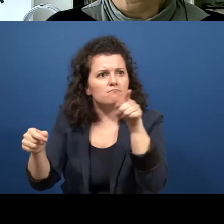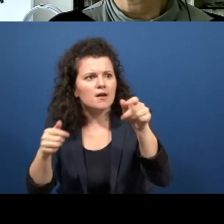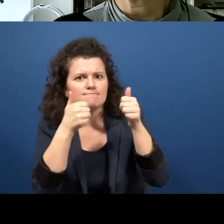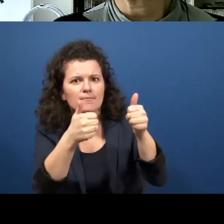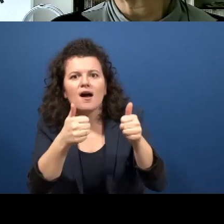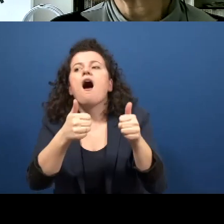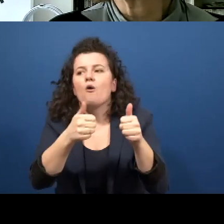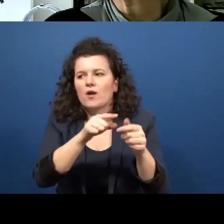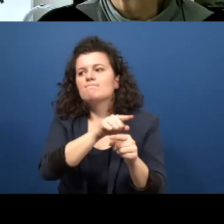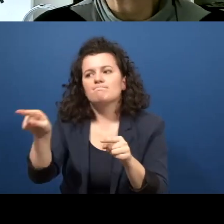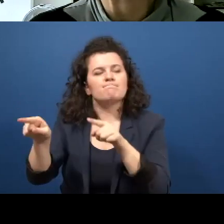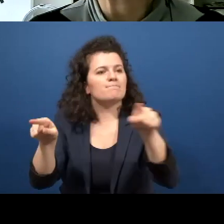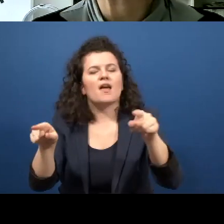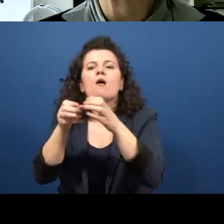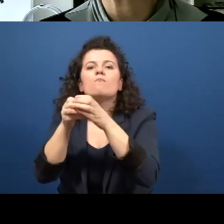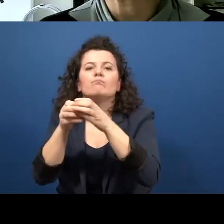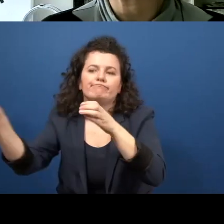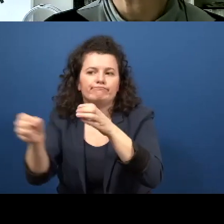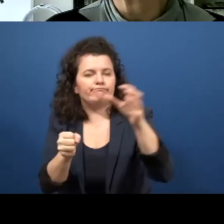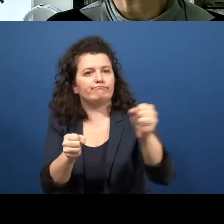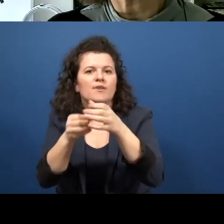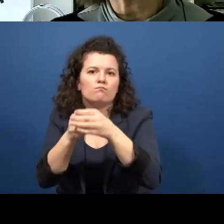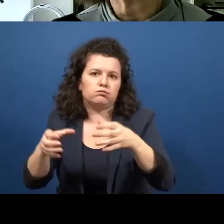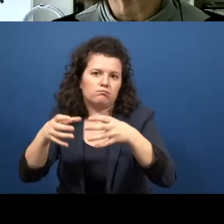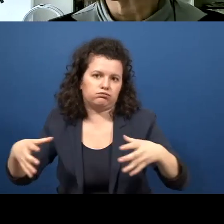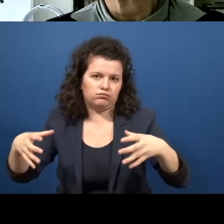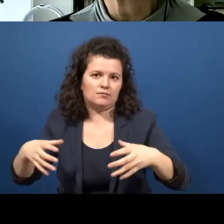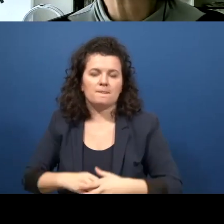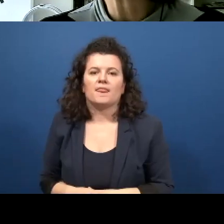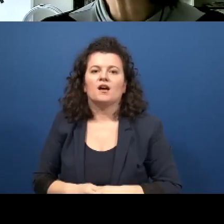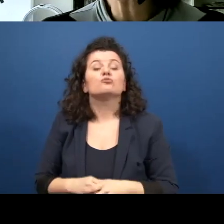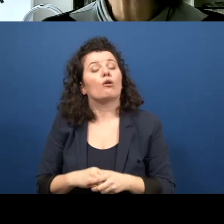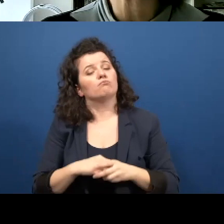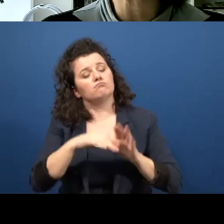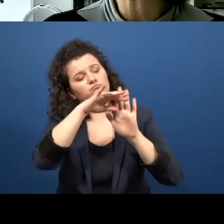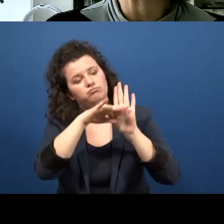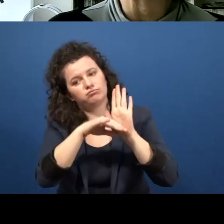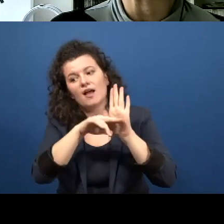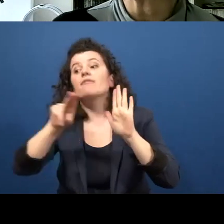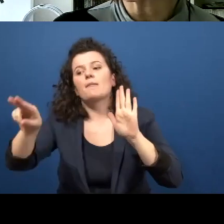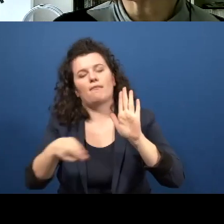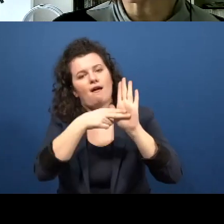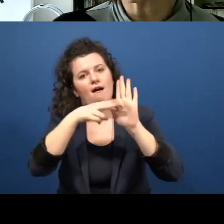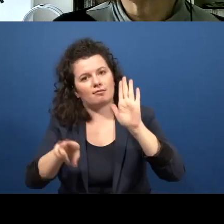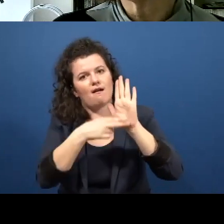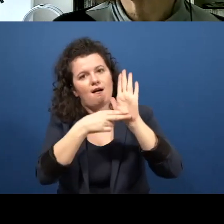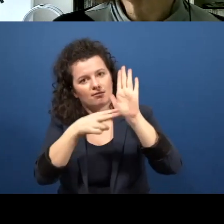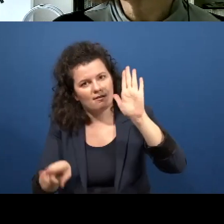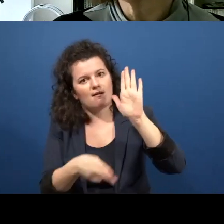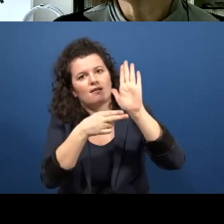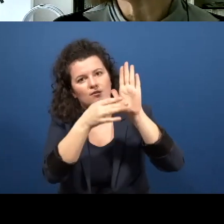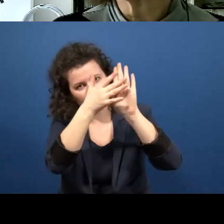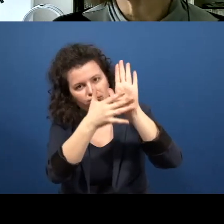y a través de el esquema y por recomendación los incluimos en nuestra lista, pero